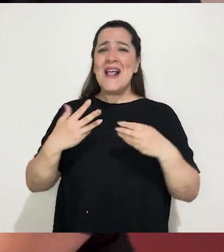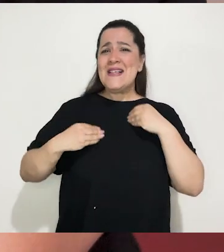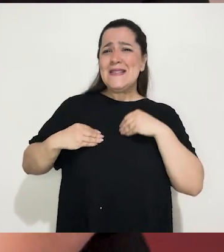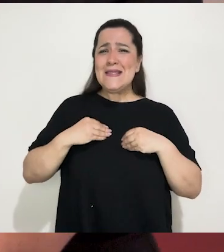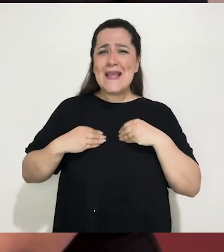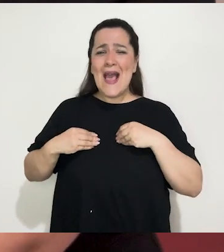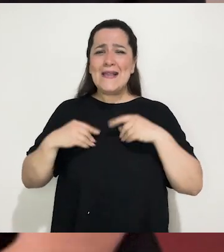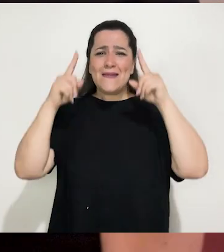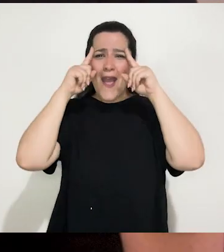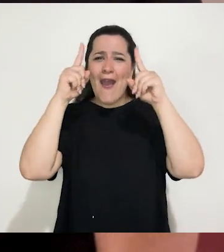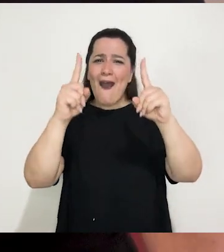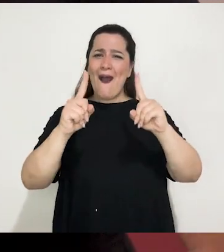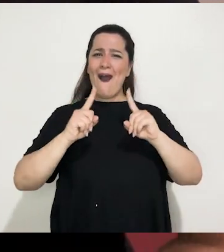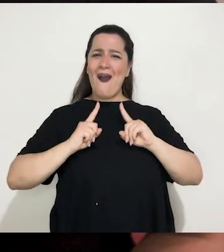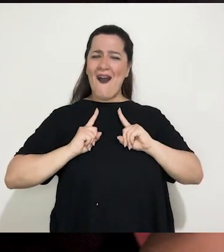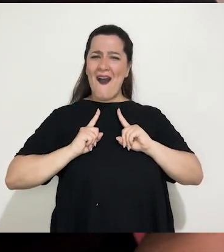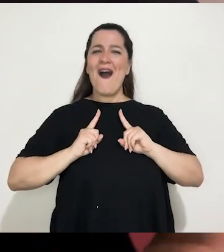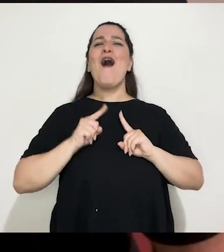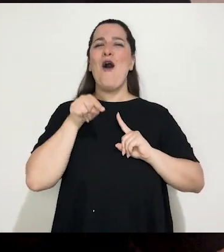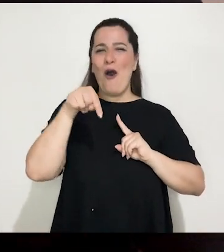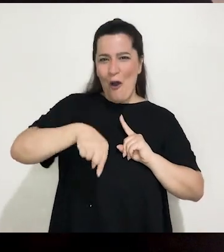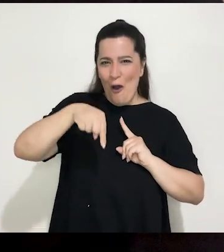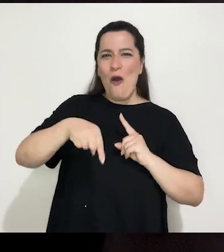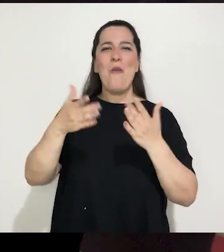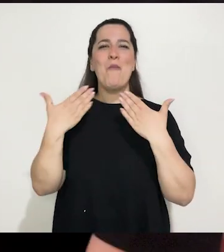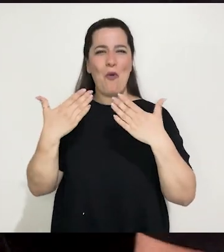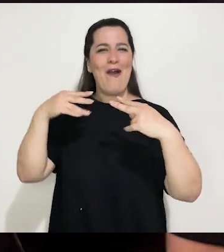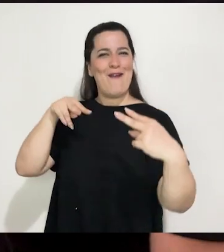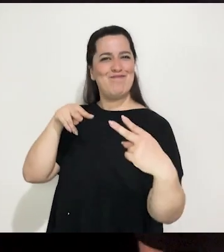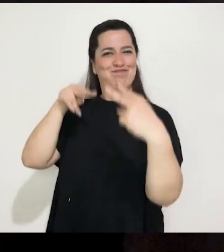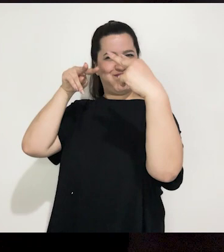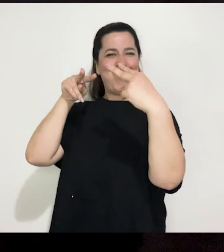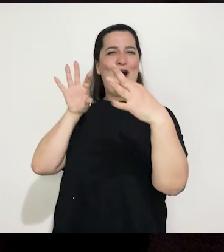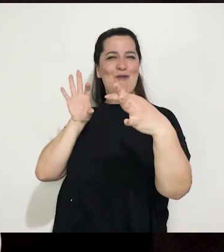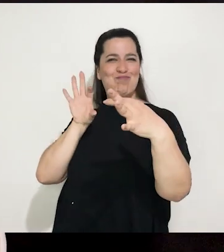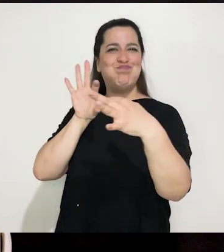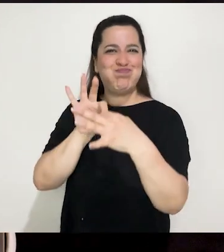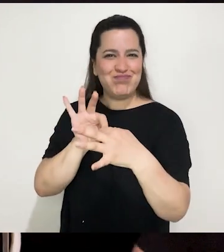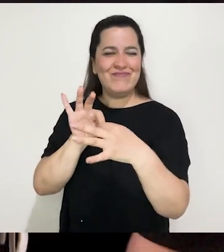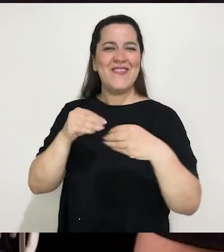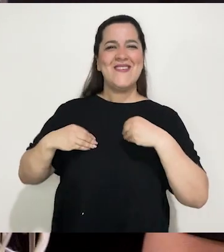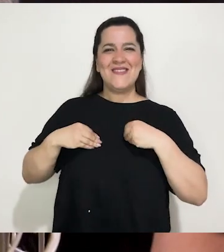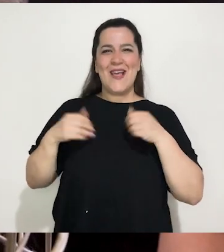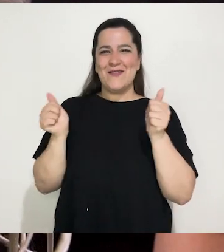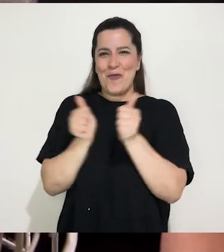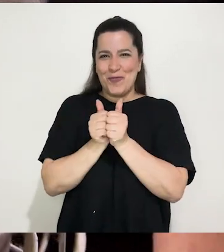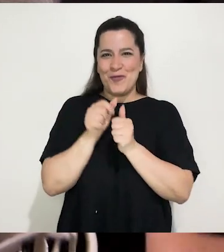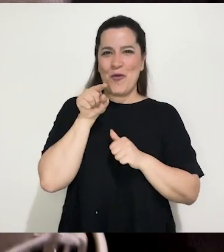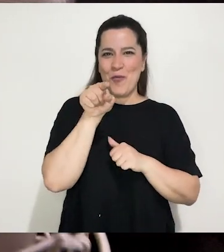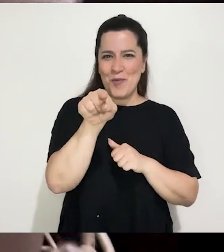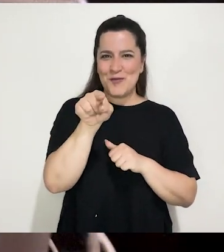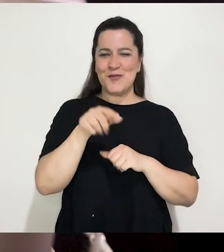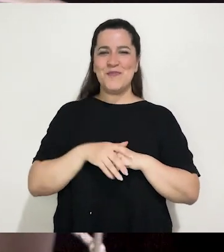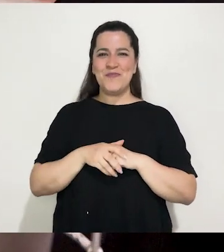soy. Y puedo hablarte y sentir que al escucharme hoy yo puedo conectarme